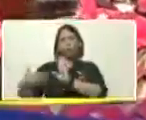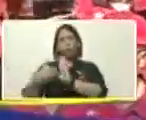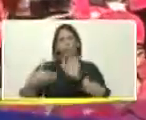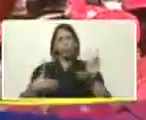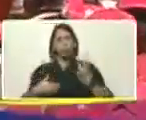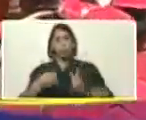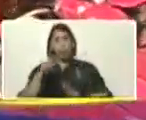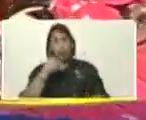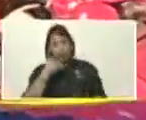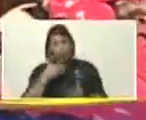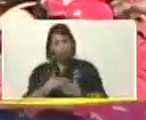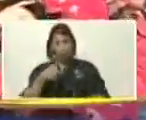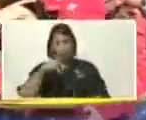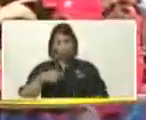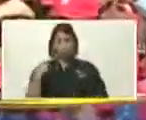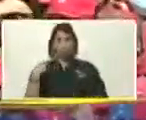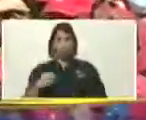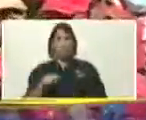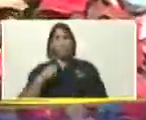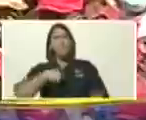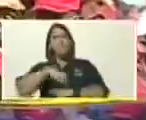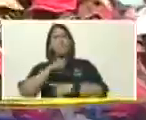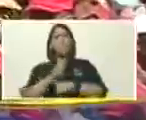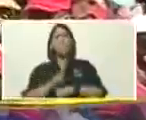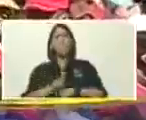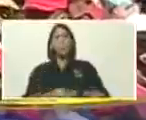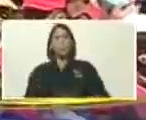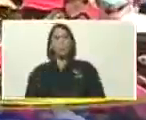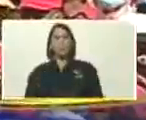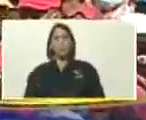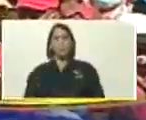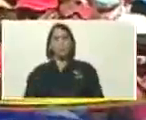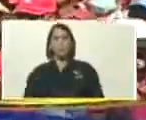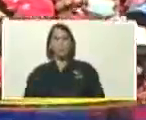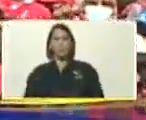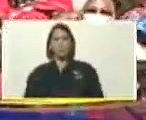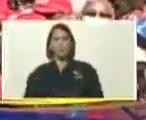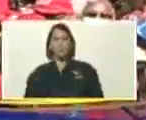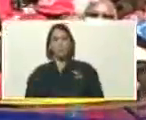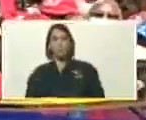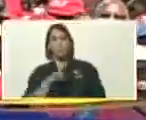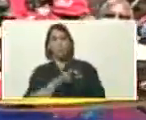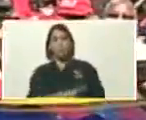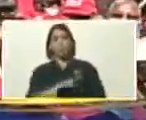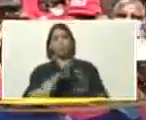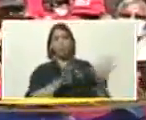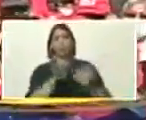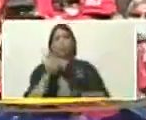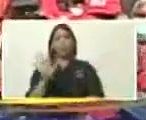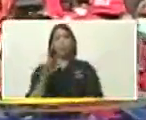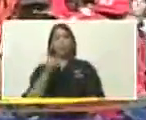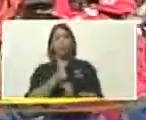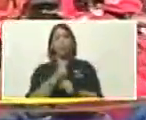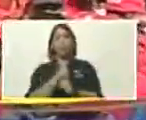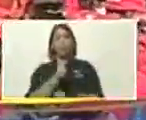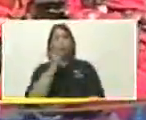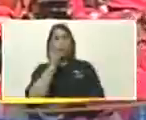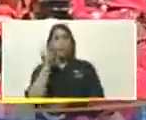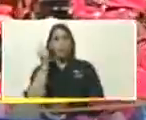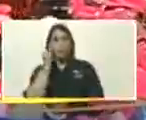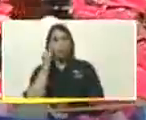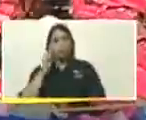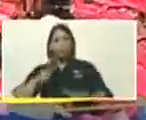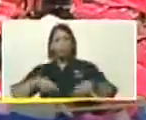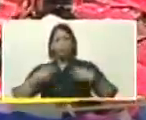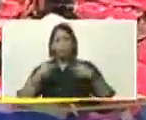gracias a esto ya hoy tenemos una primera corte donde se formaron 295 trabajadores y trabajadoras. Y lo novedoso